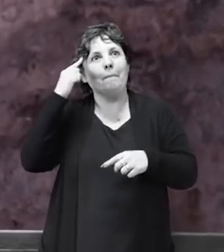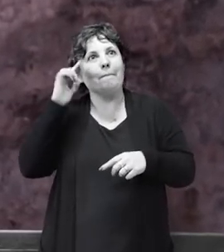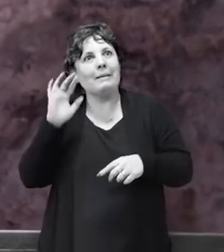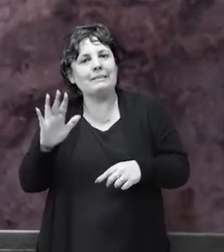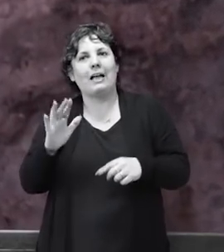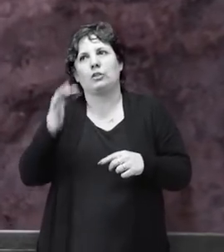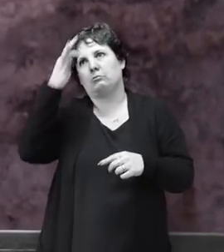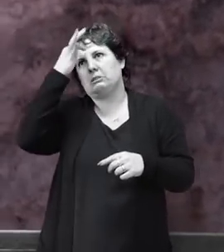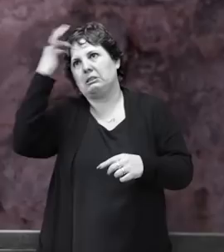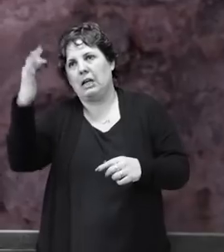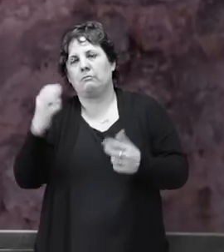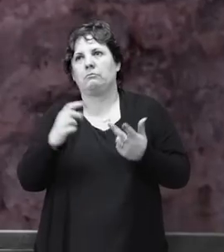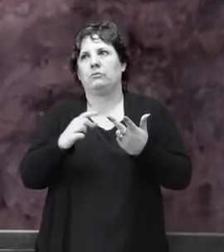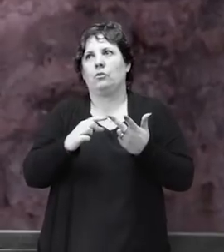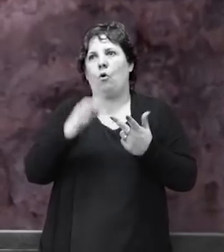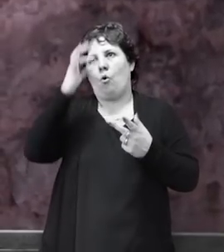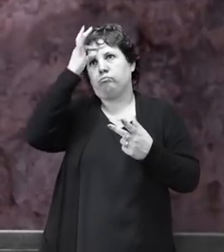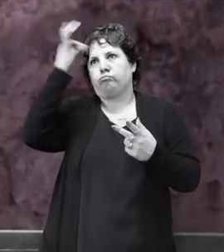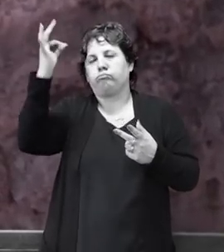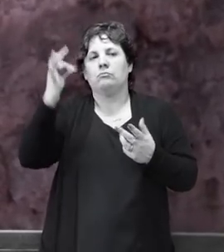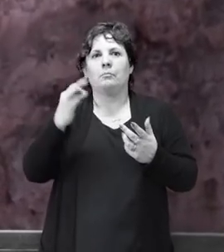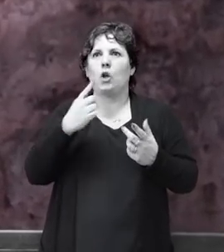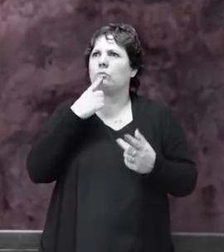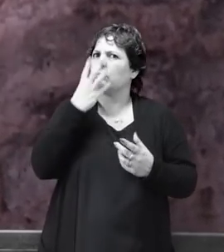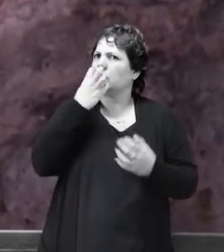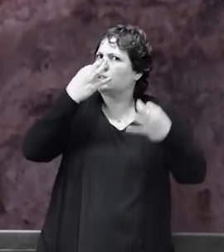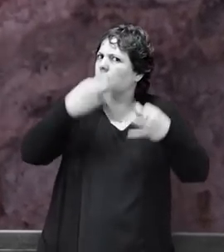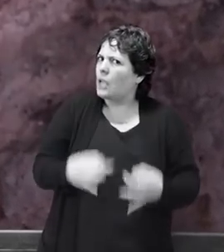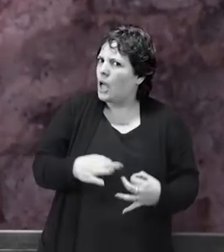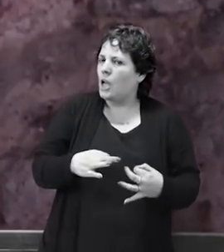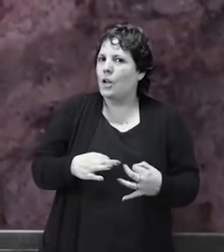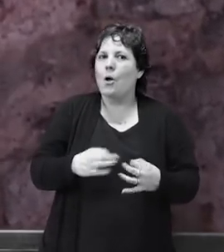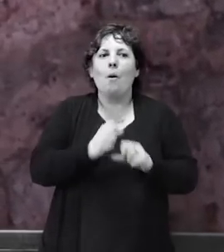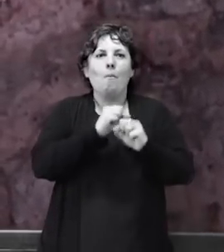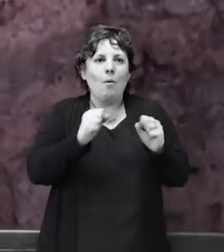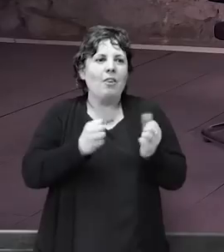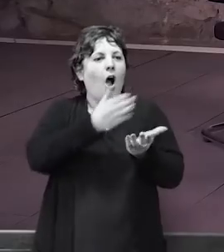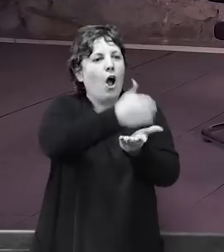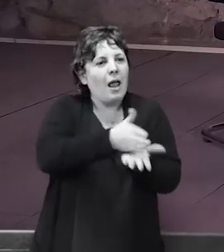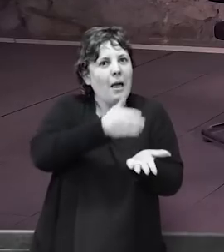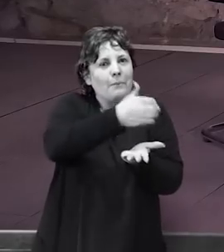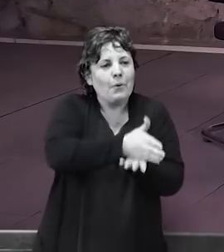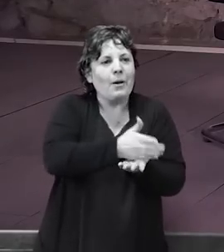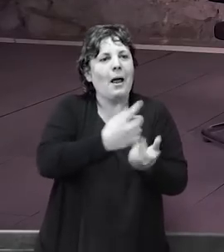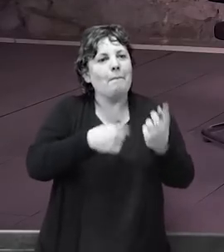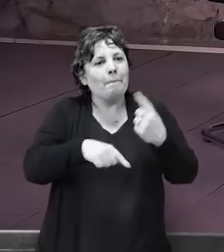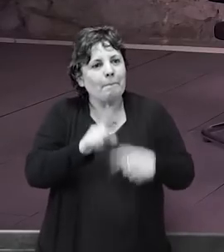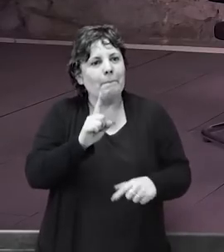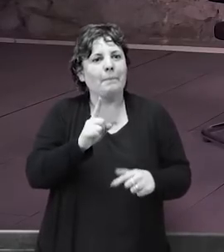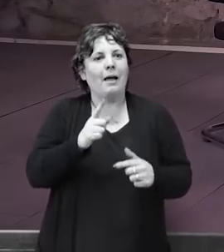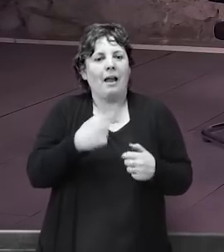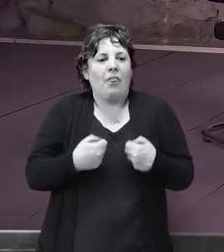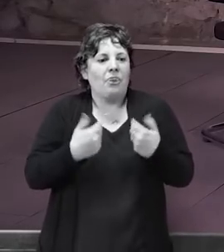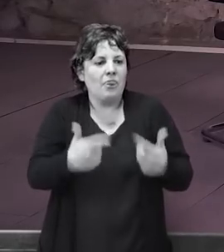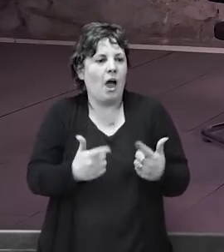perspectiva técnica, científica, con seriedad, contribuya, bueno, a en alguna medida aportar